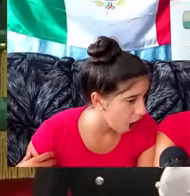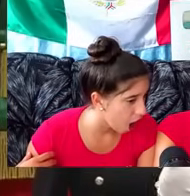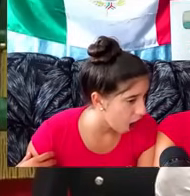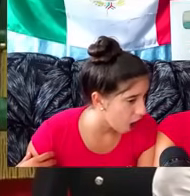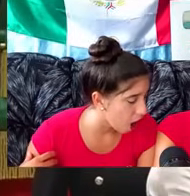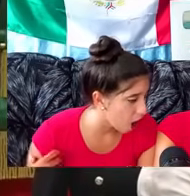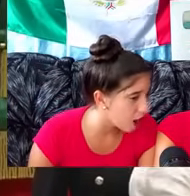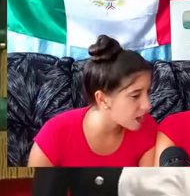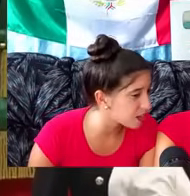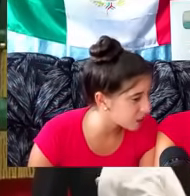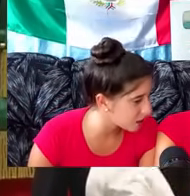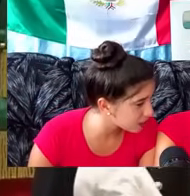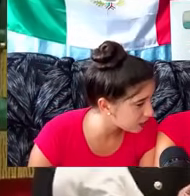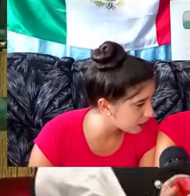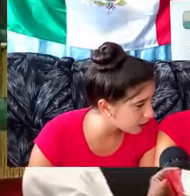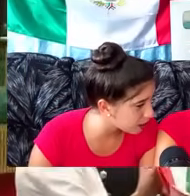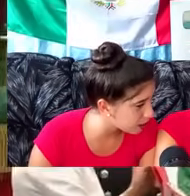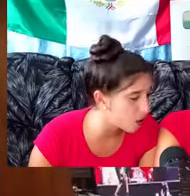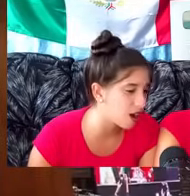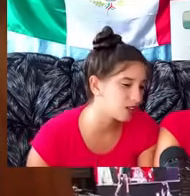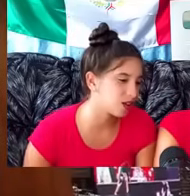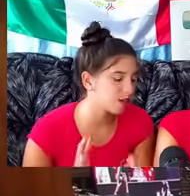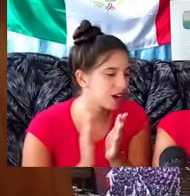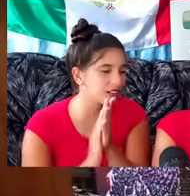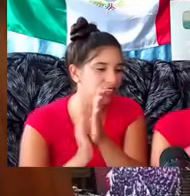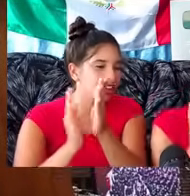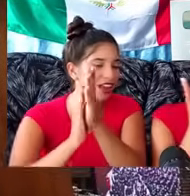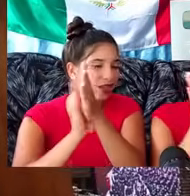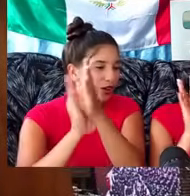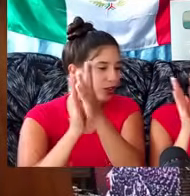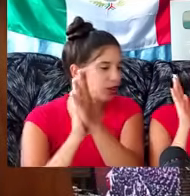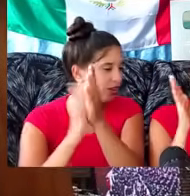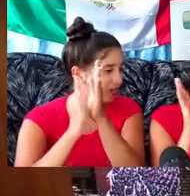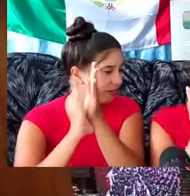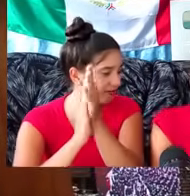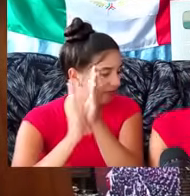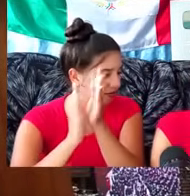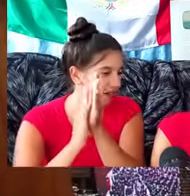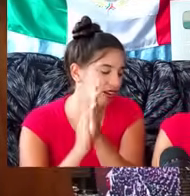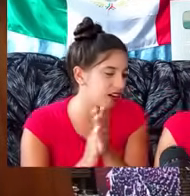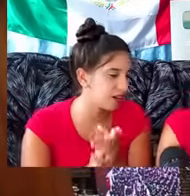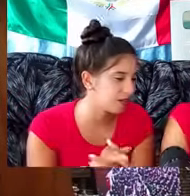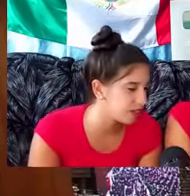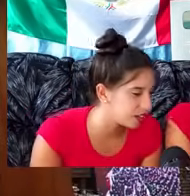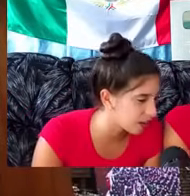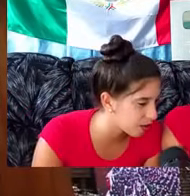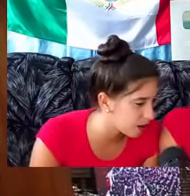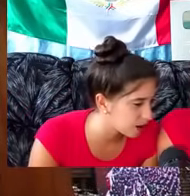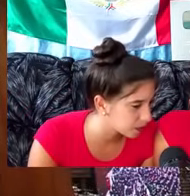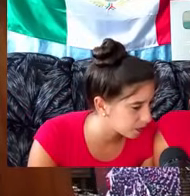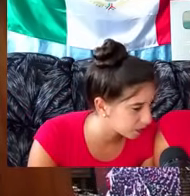Gracias, Eugenia. Ay, la señora está... ¡Wow! Todavía sigue dándolo todo.